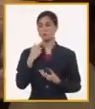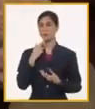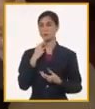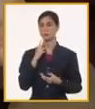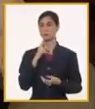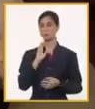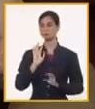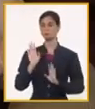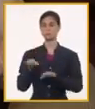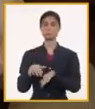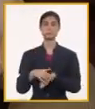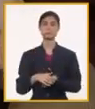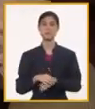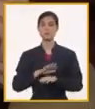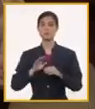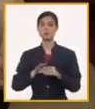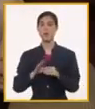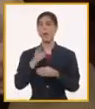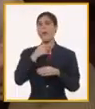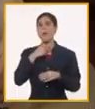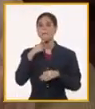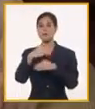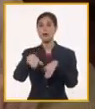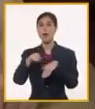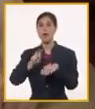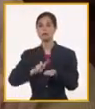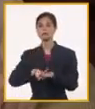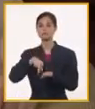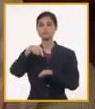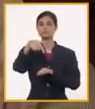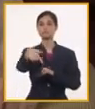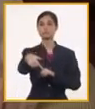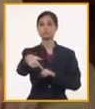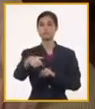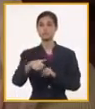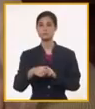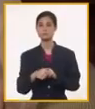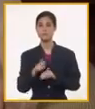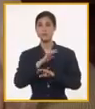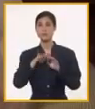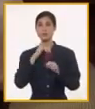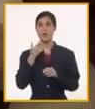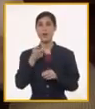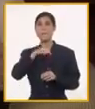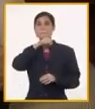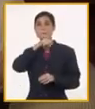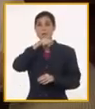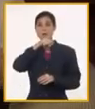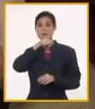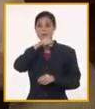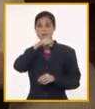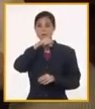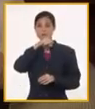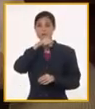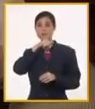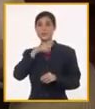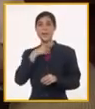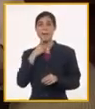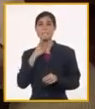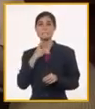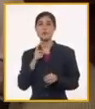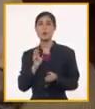Regreso al hotel, cruzo la calle, y entonces tengo la llamada de mi mamá. Nosotros vivíamos en